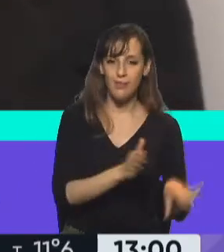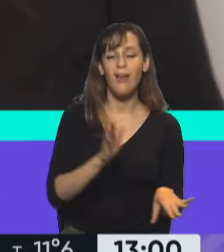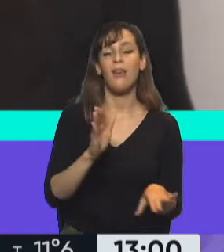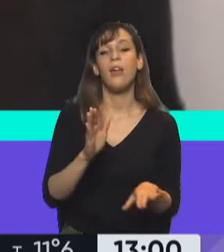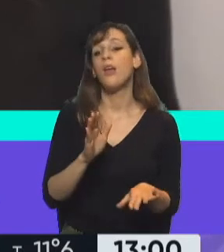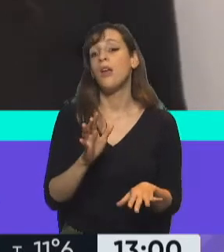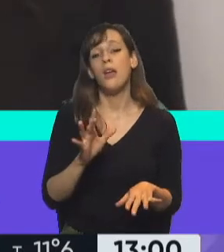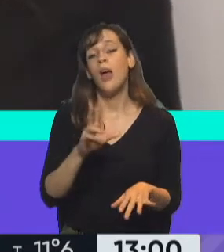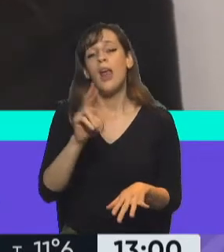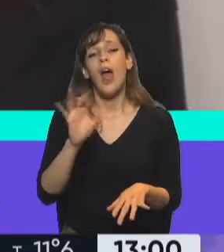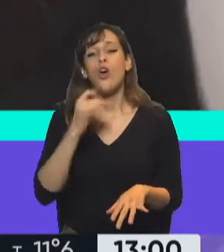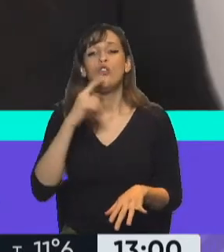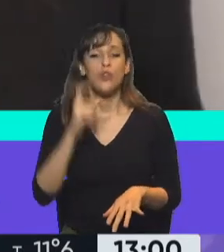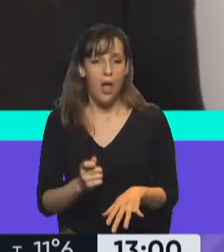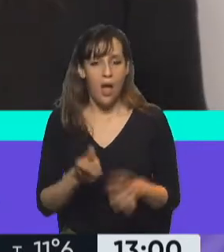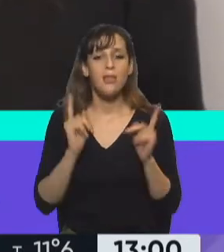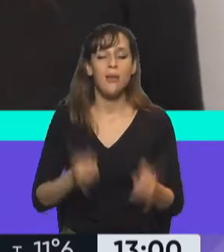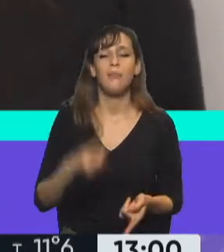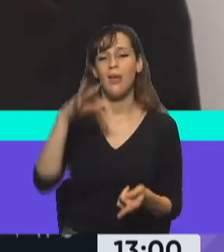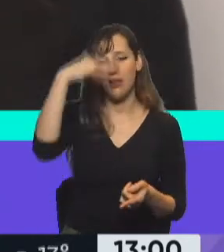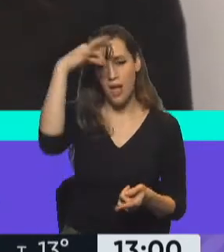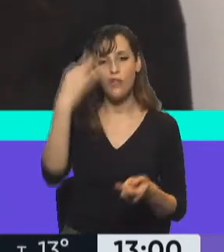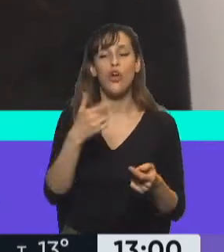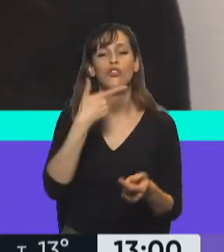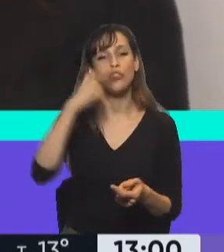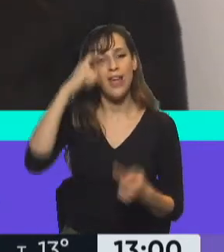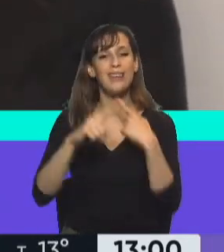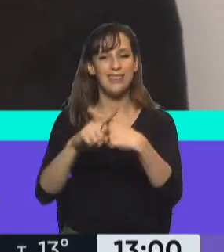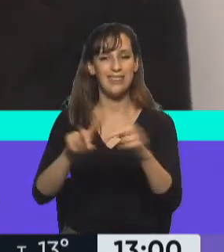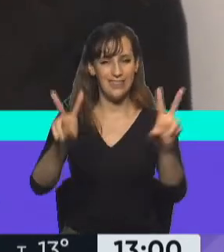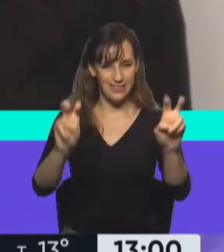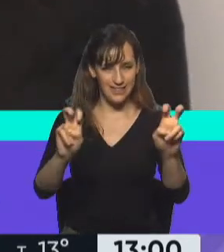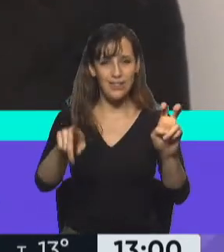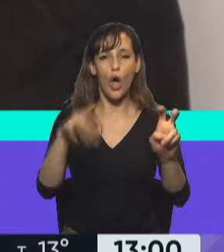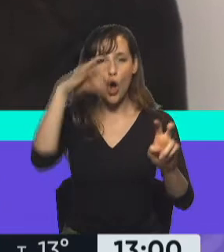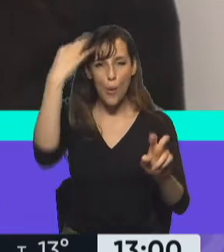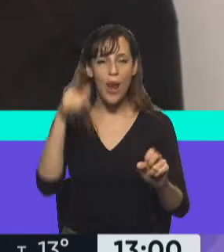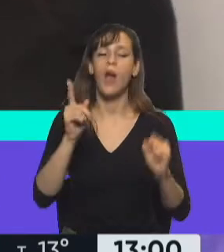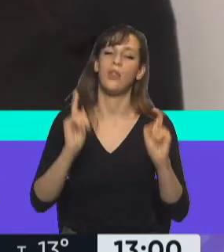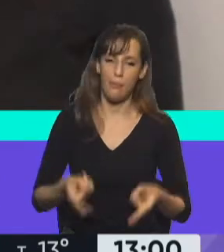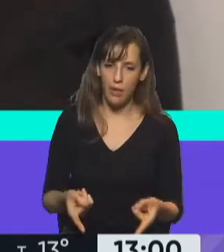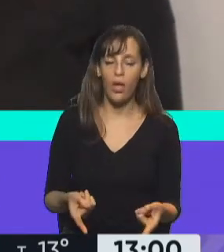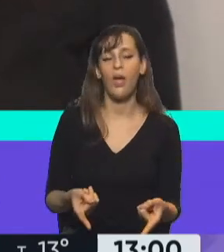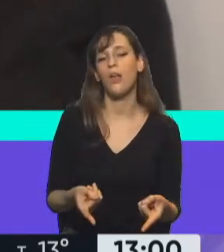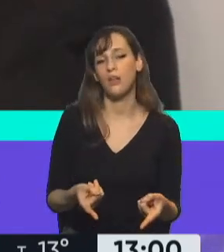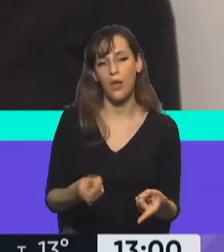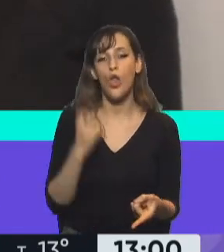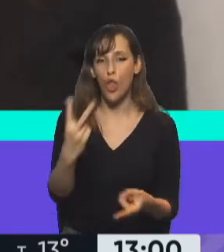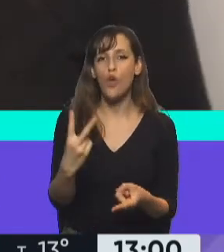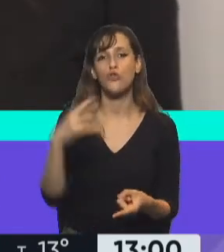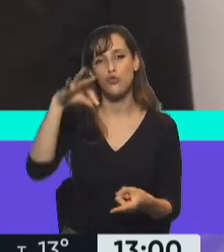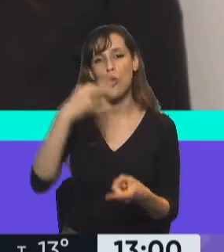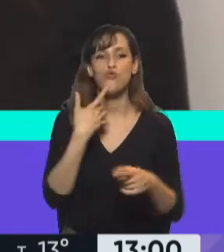Radoiska. Sex Doblete, viernes y sábados 20 y 22. Vacío en el Centro Cultural San Martín.